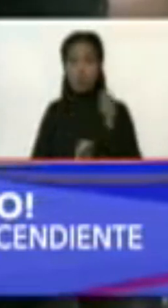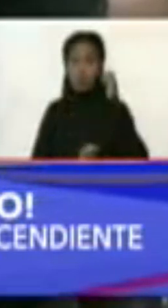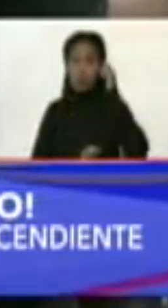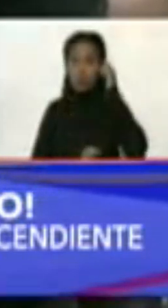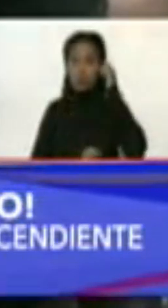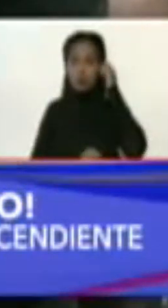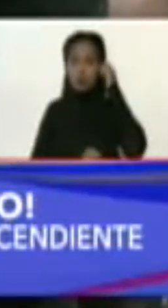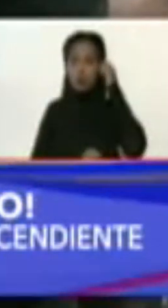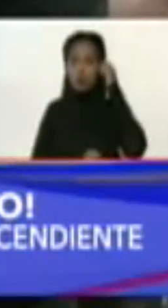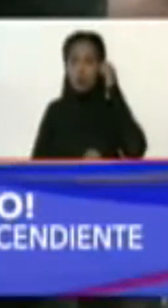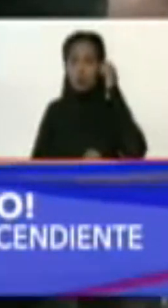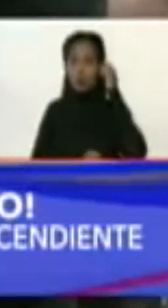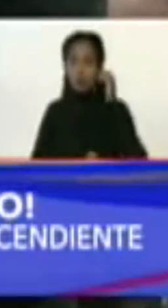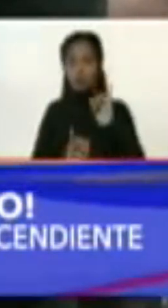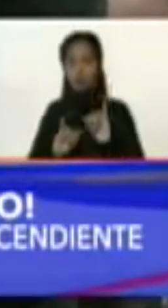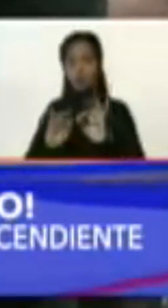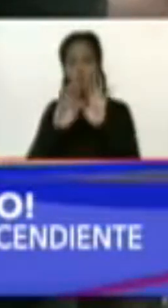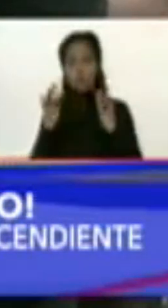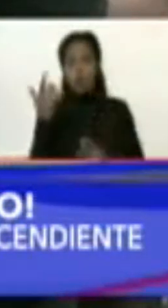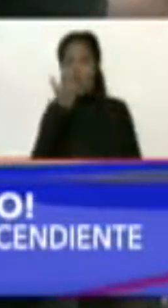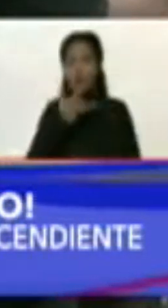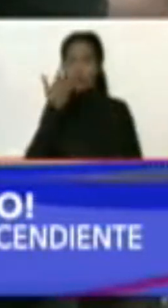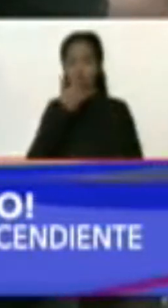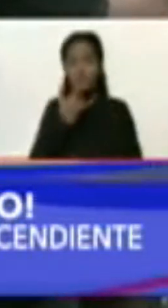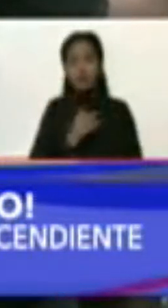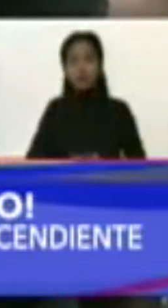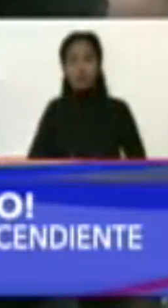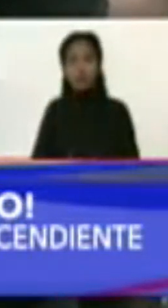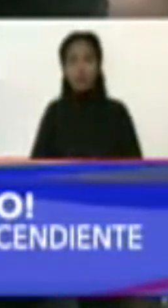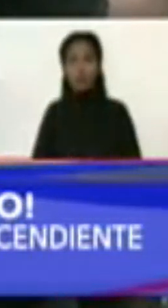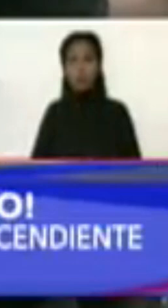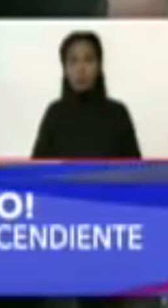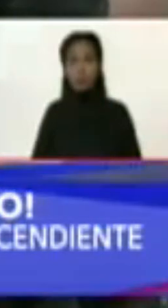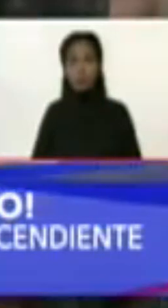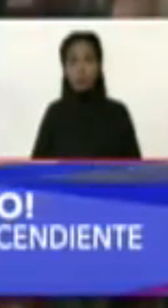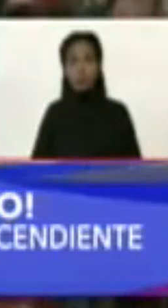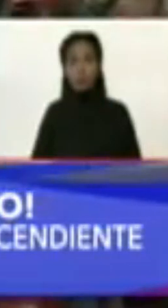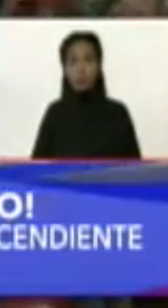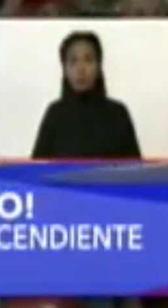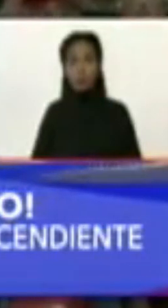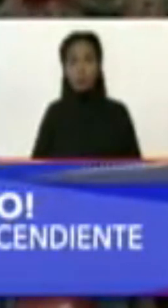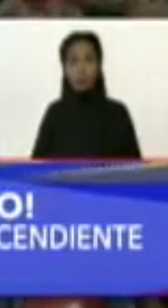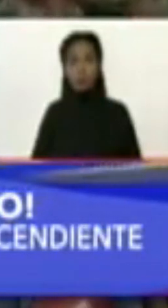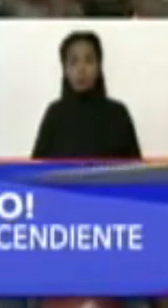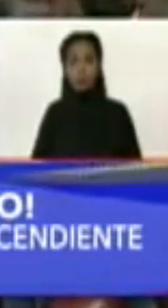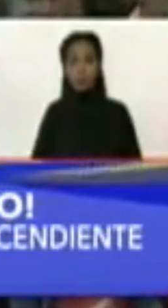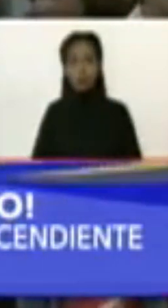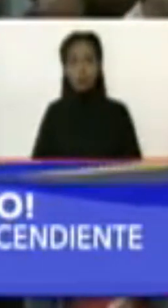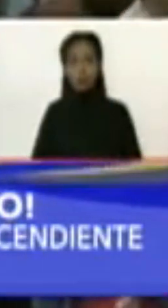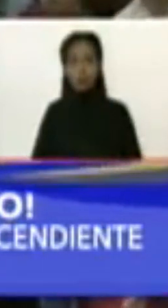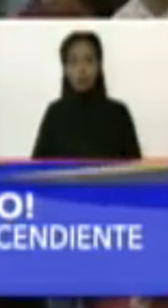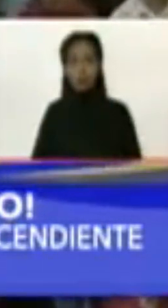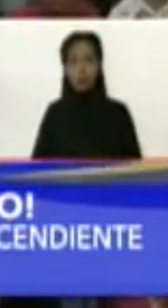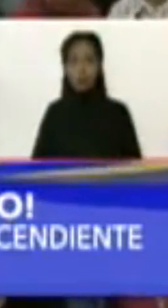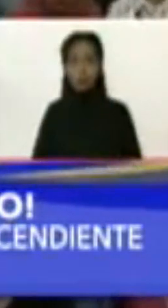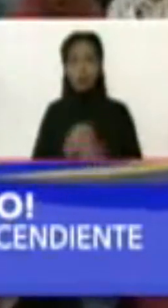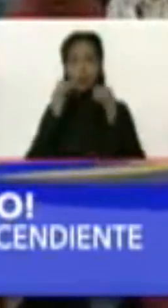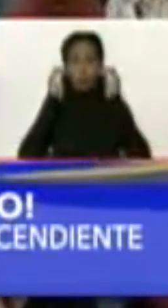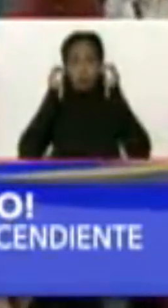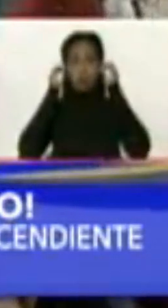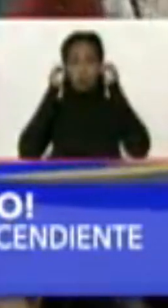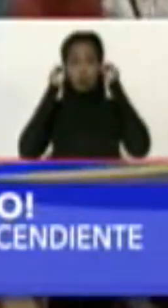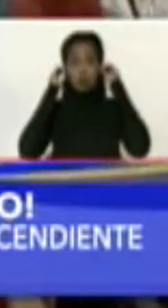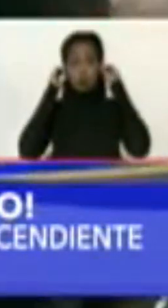idioma de los africanos en ese continente. Es la idioma, es el idioma que le da la independencia a todo ese